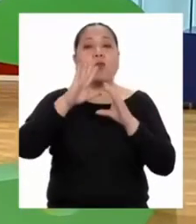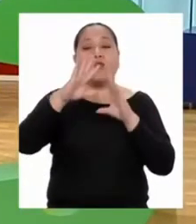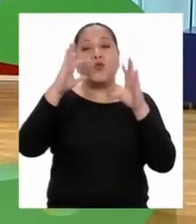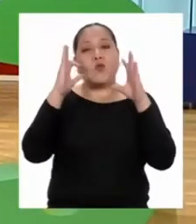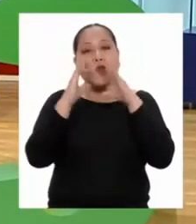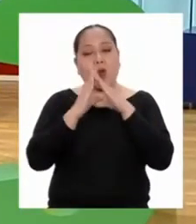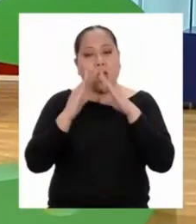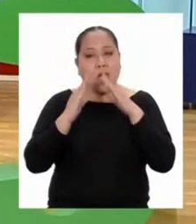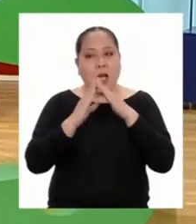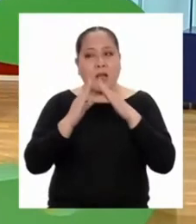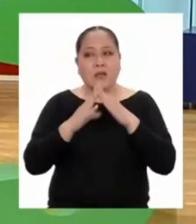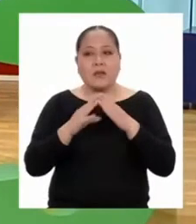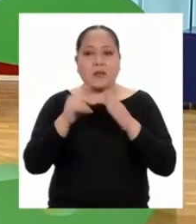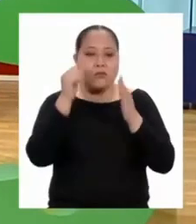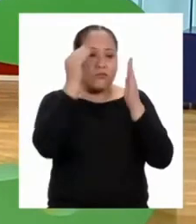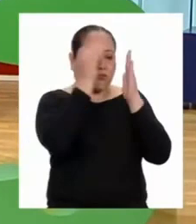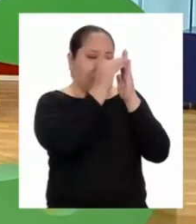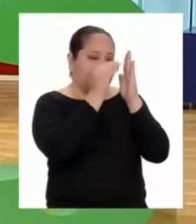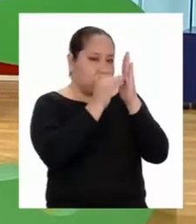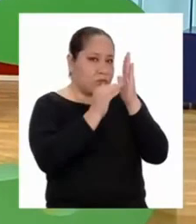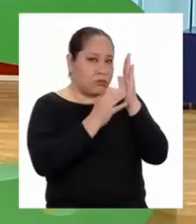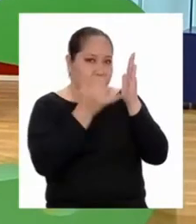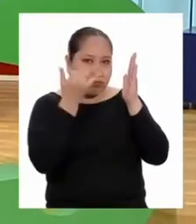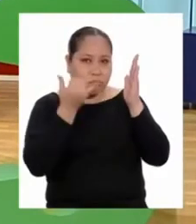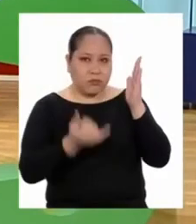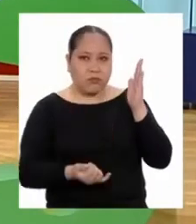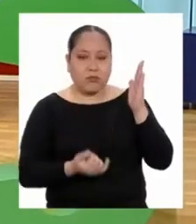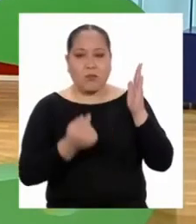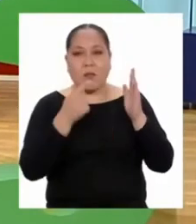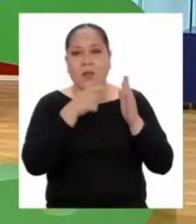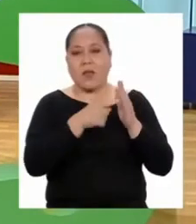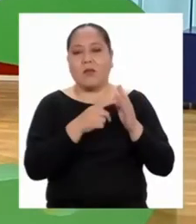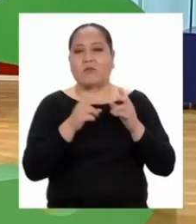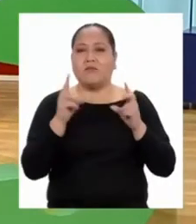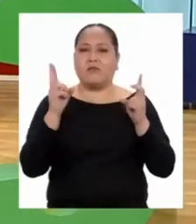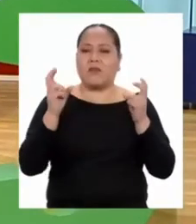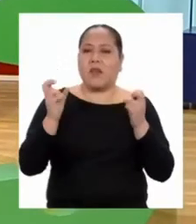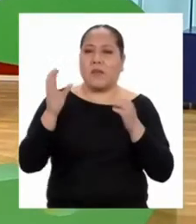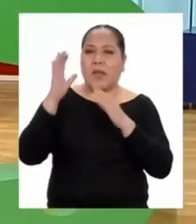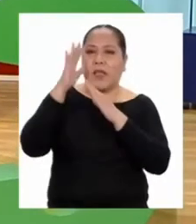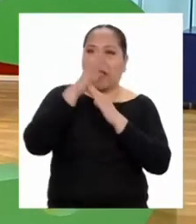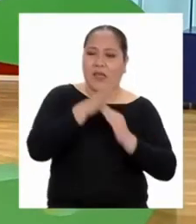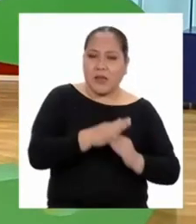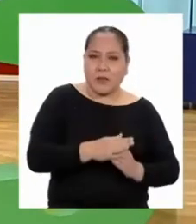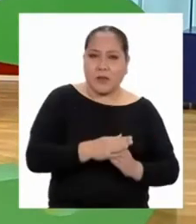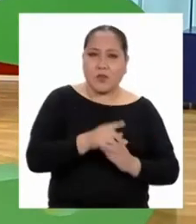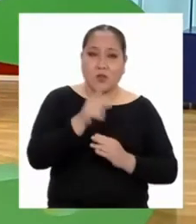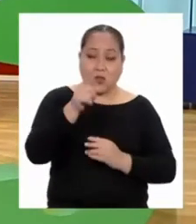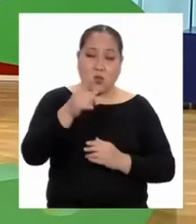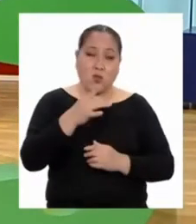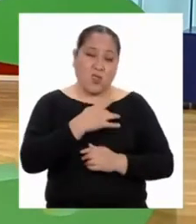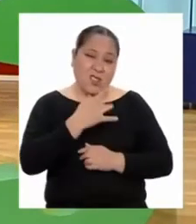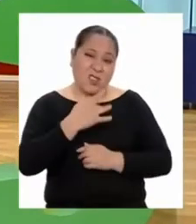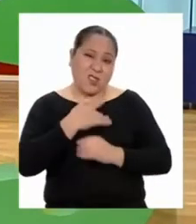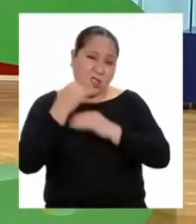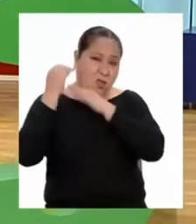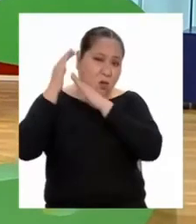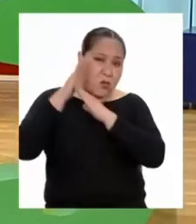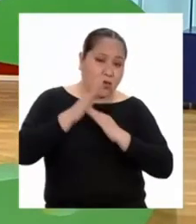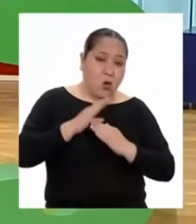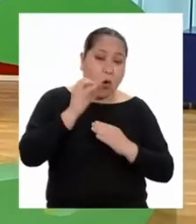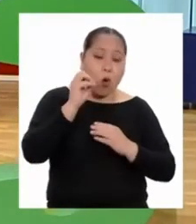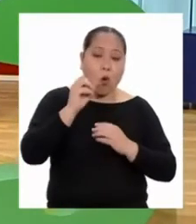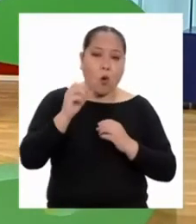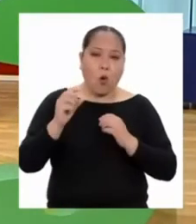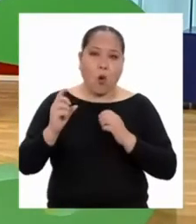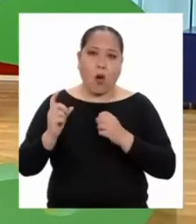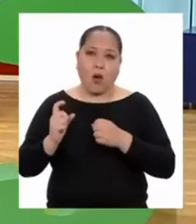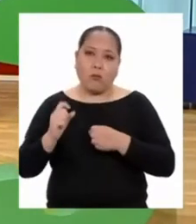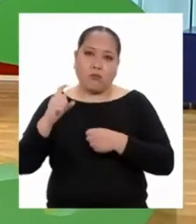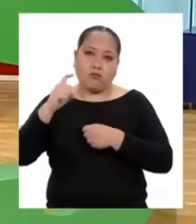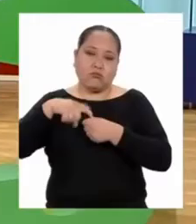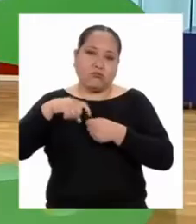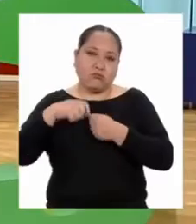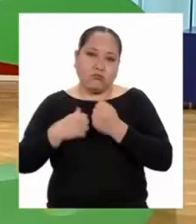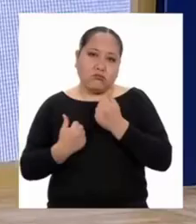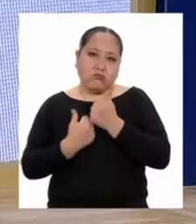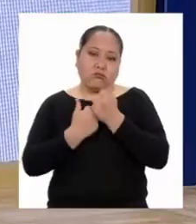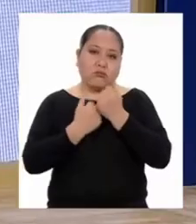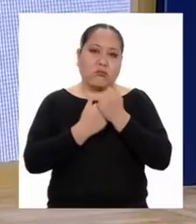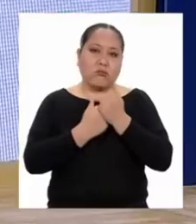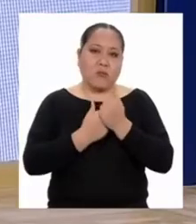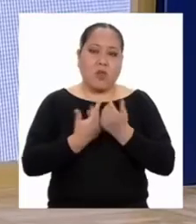los puntos que hemos visto hoy, sobre actos discriminatorios, si han sido víctimas o cómplices, o incluso